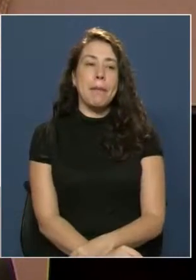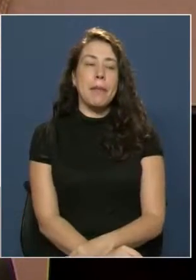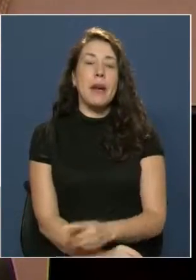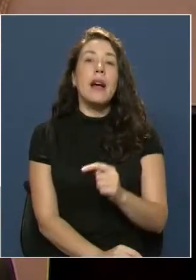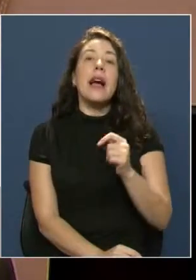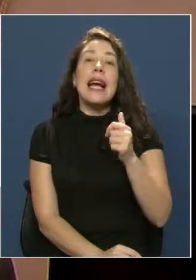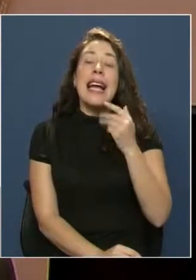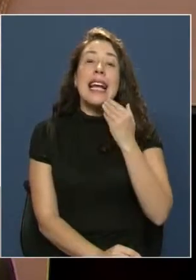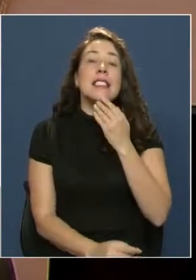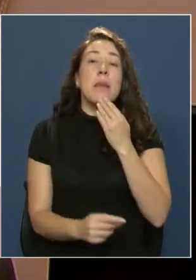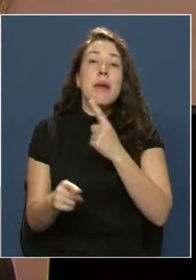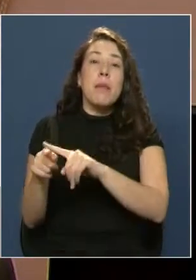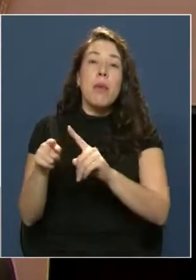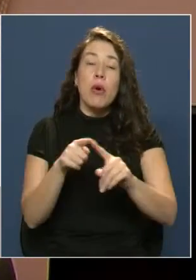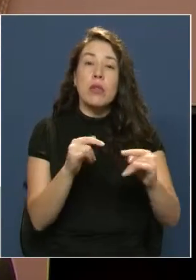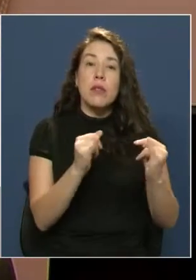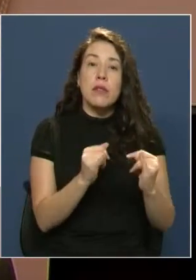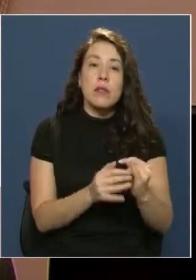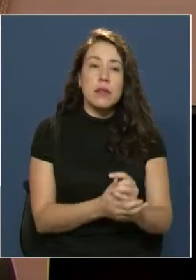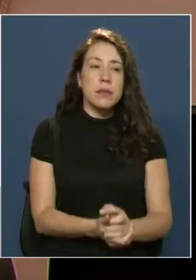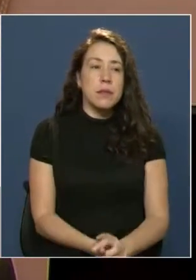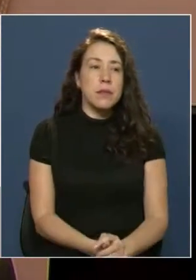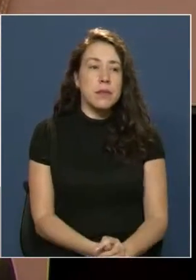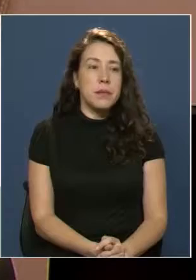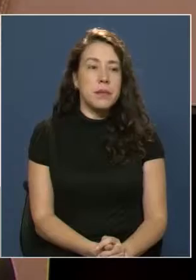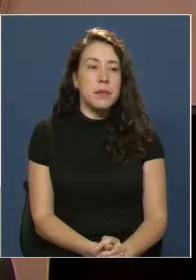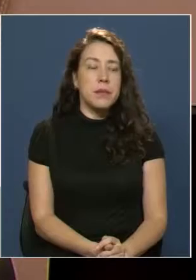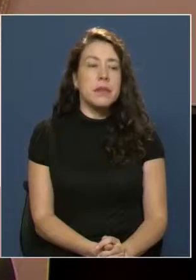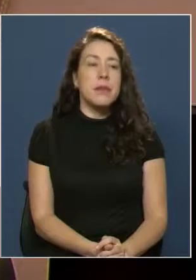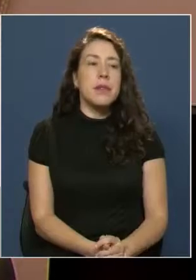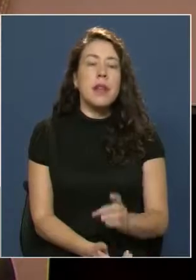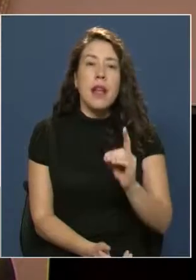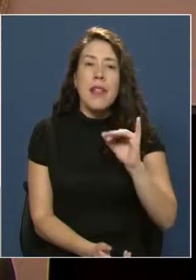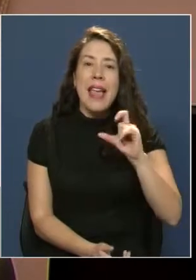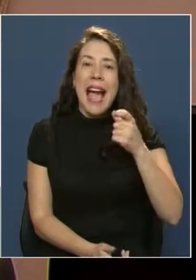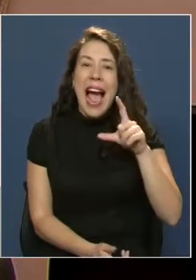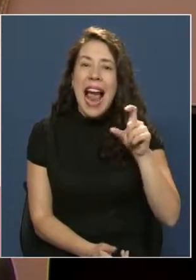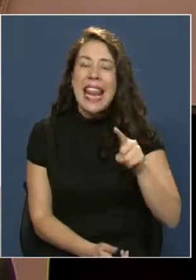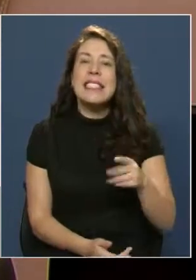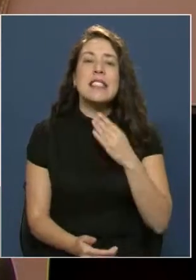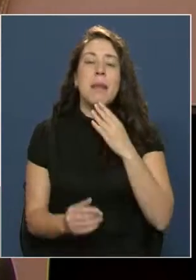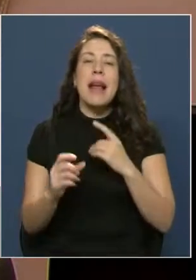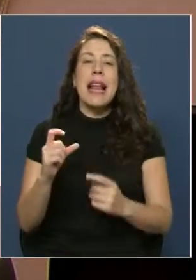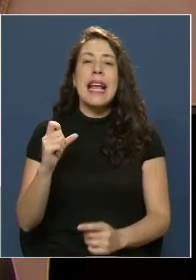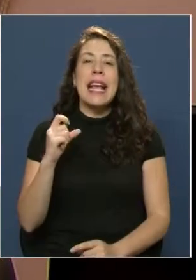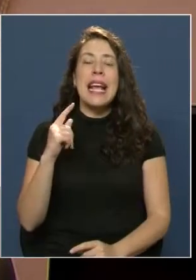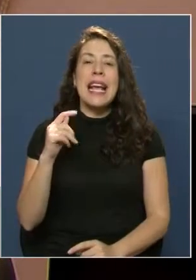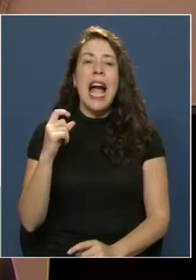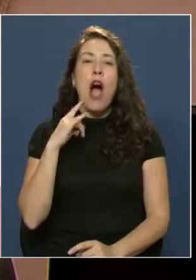de pasar por otras vías, con los Yaganes y con los Cahuéscar,